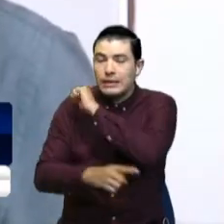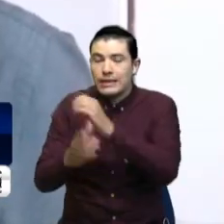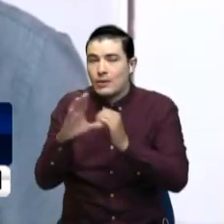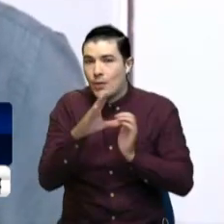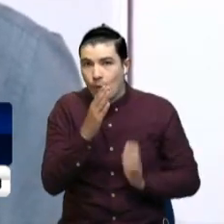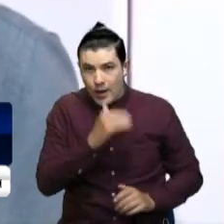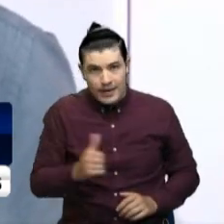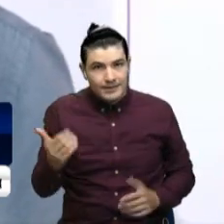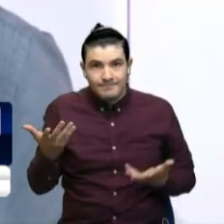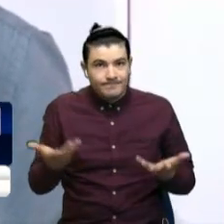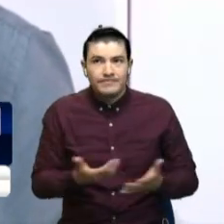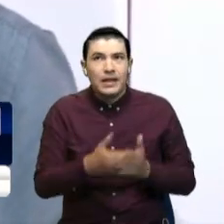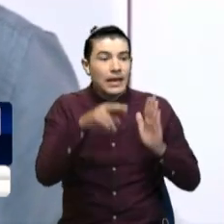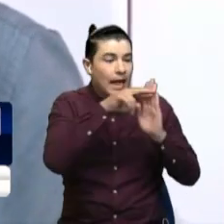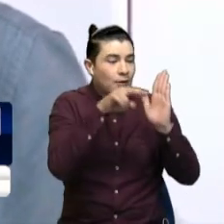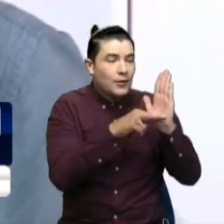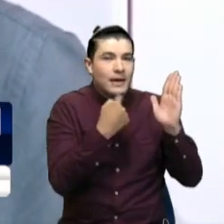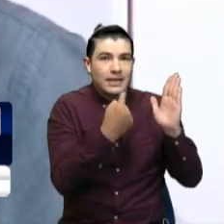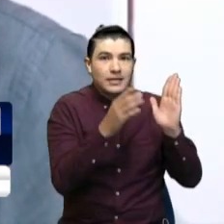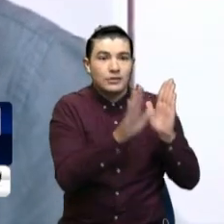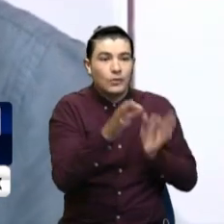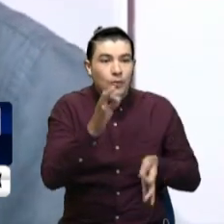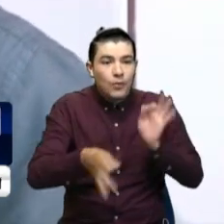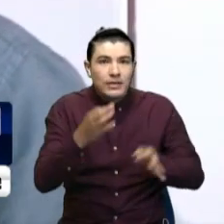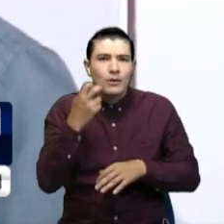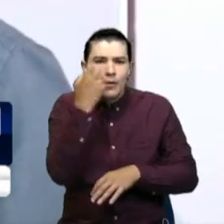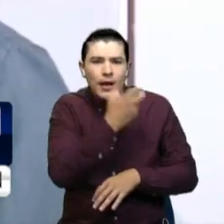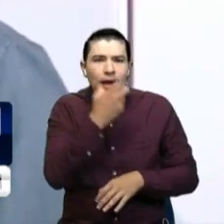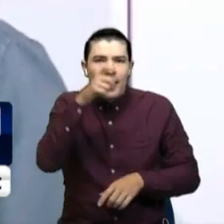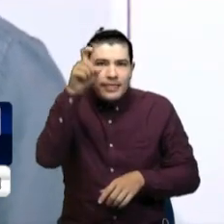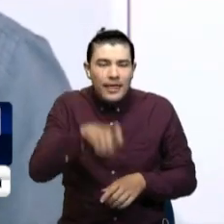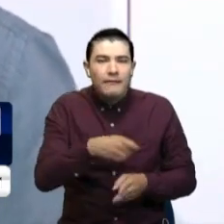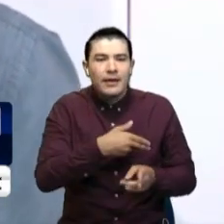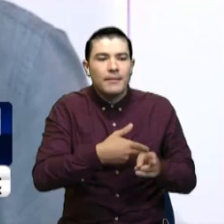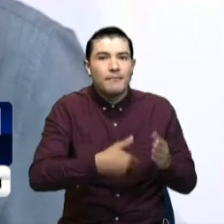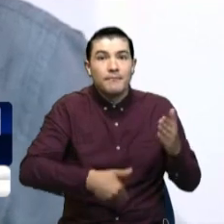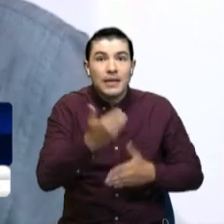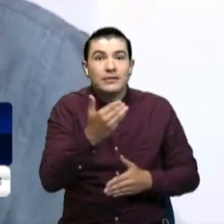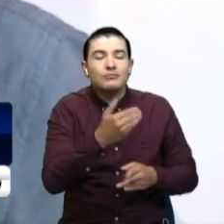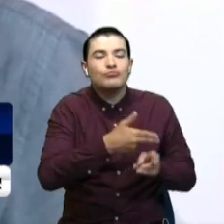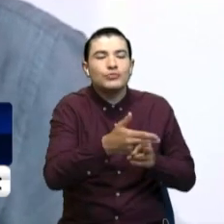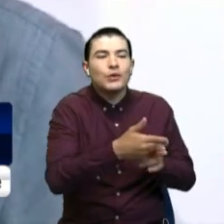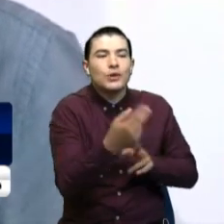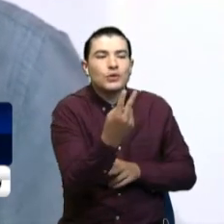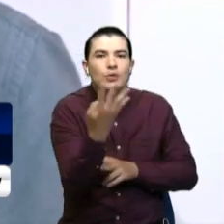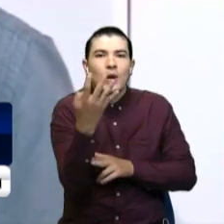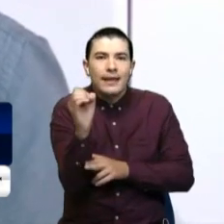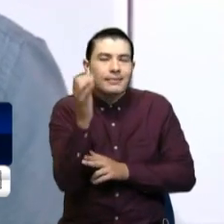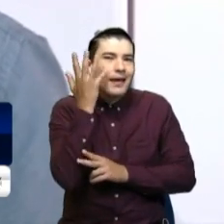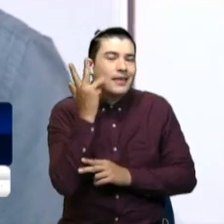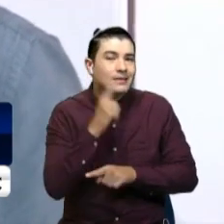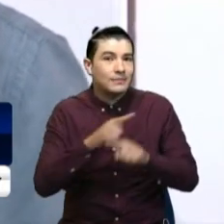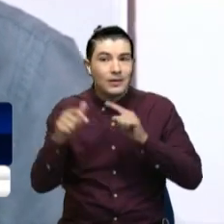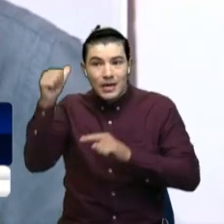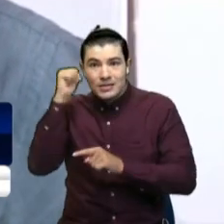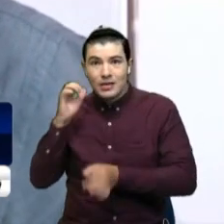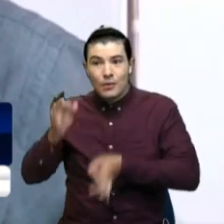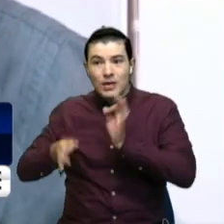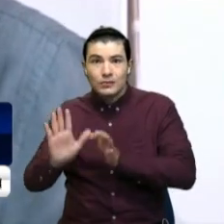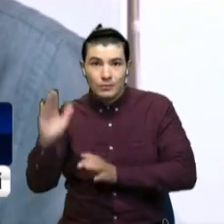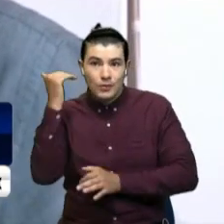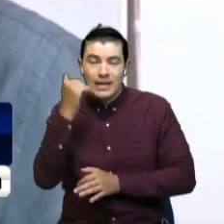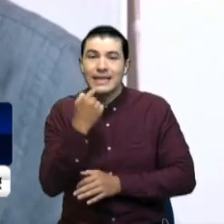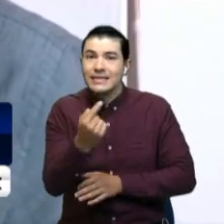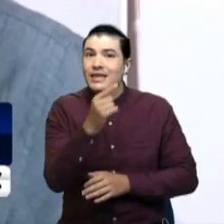del momento de la radicación del escrito de acusación el juicio oral tiene que iniciarse entre los 240 días siguientes la juez de control de garantías realidad ayer determinó que han